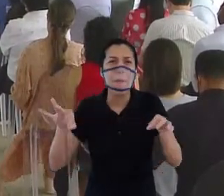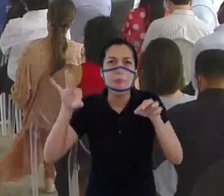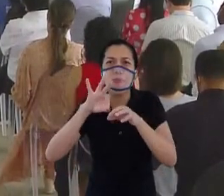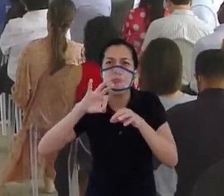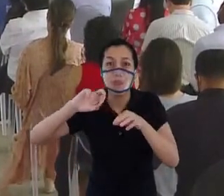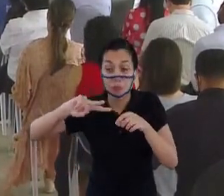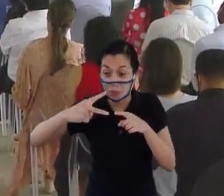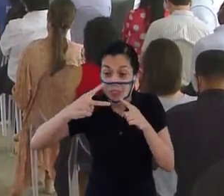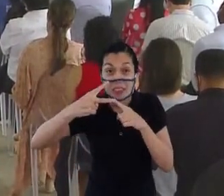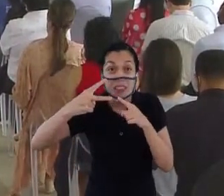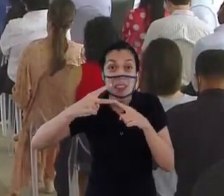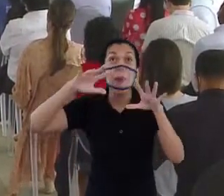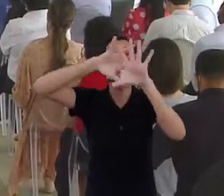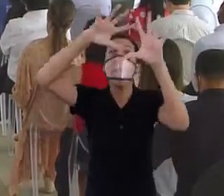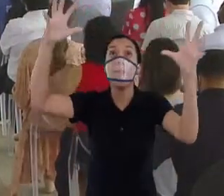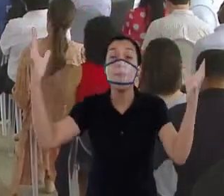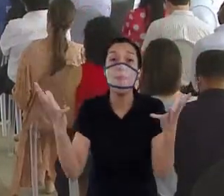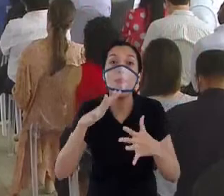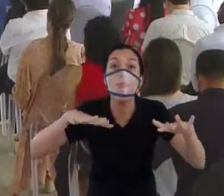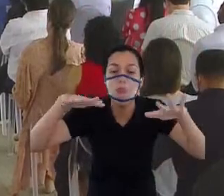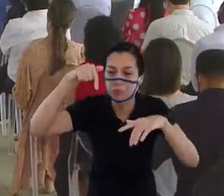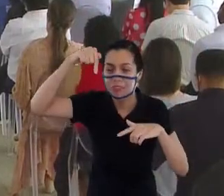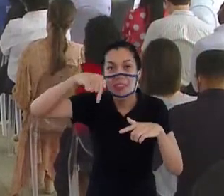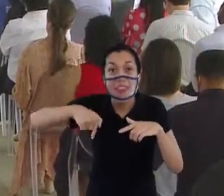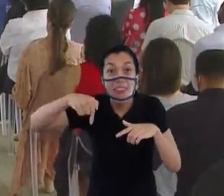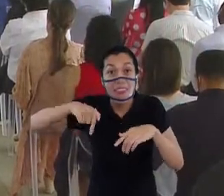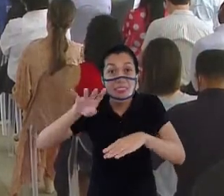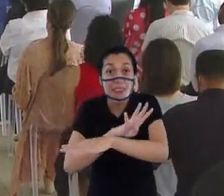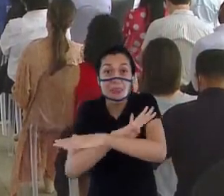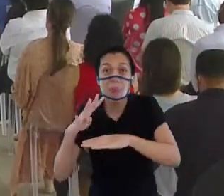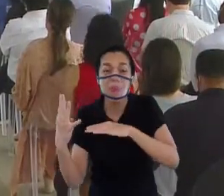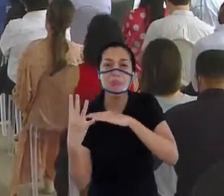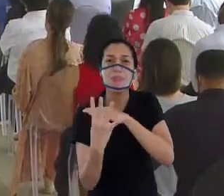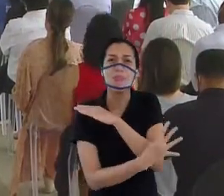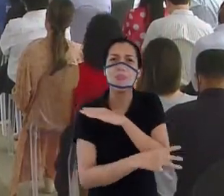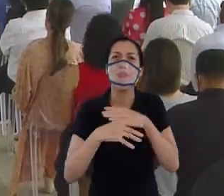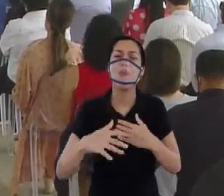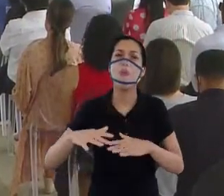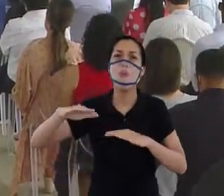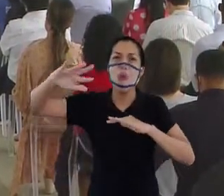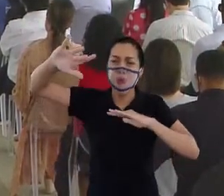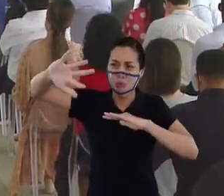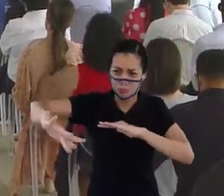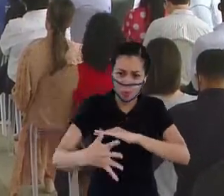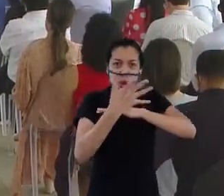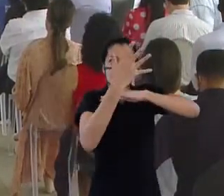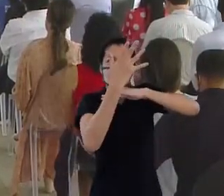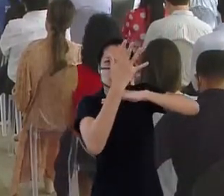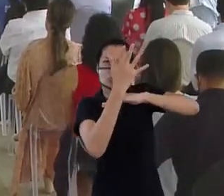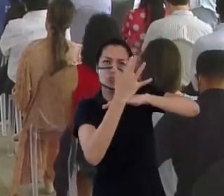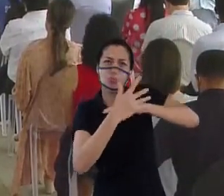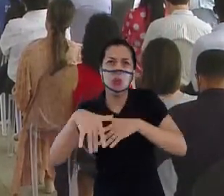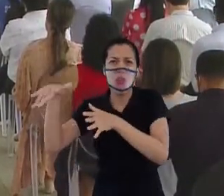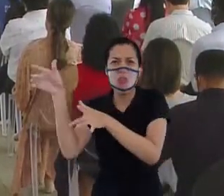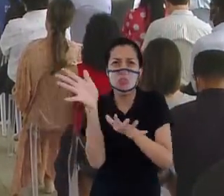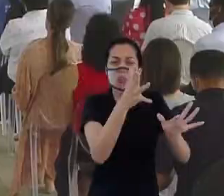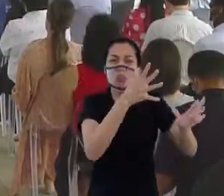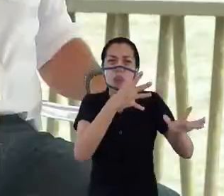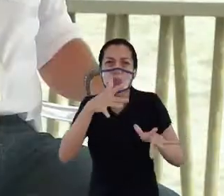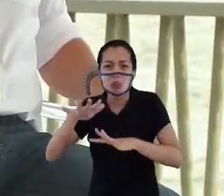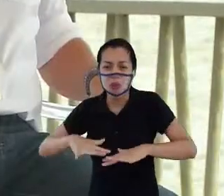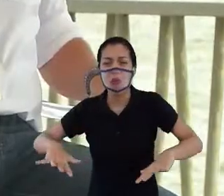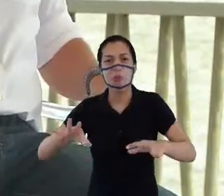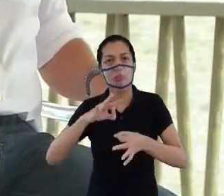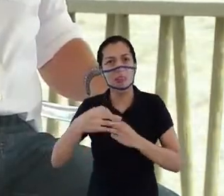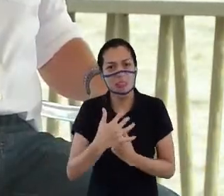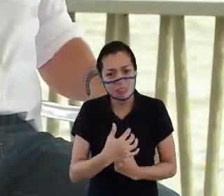para practicar ese deporte. Durante 6 meses tenemos las mejores olas y además la brisa, y es un lugar seguro. Allí vamos